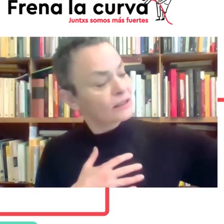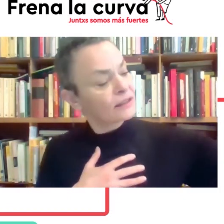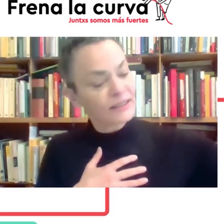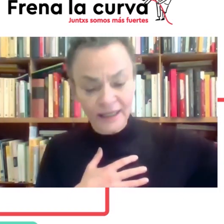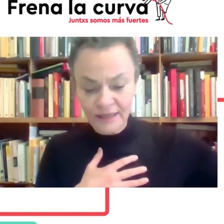Y seguimos.